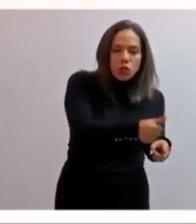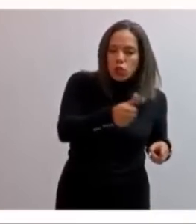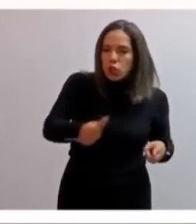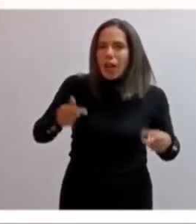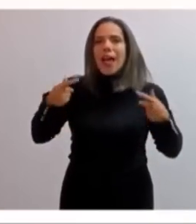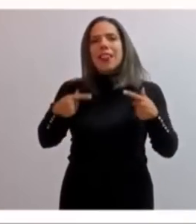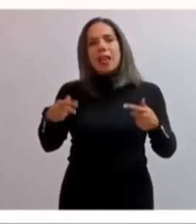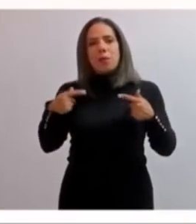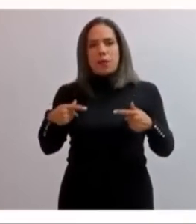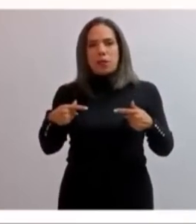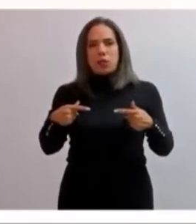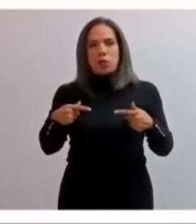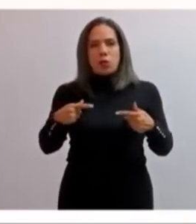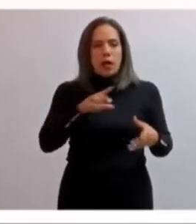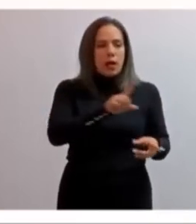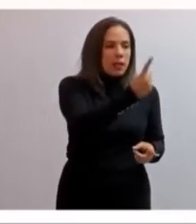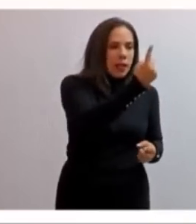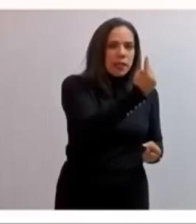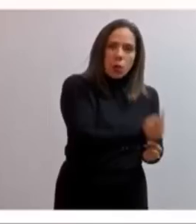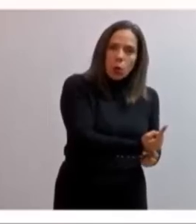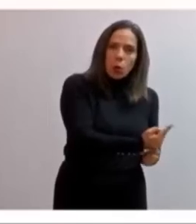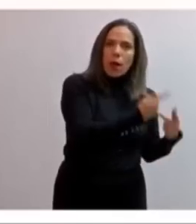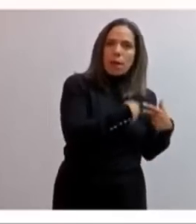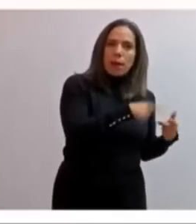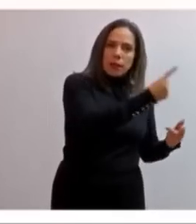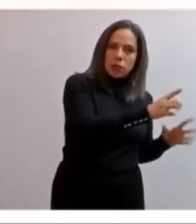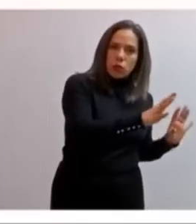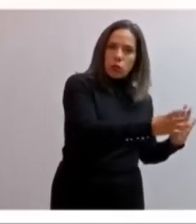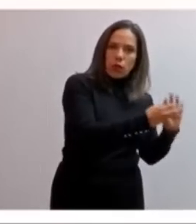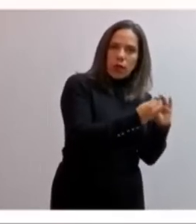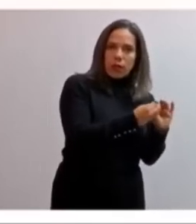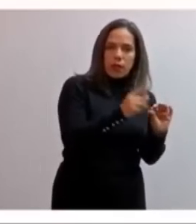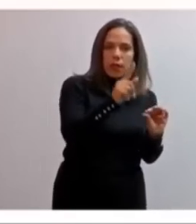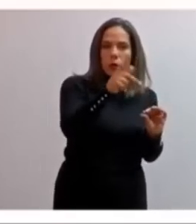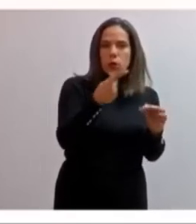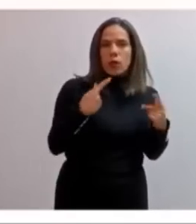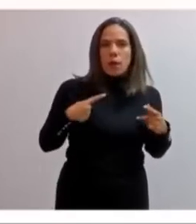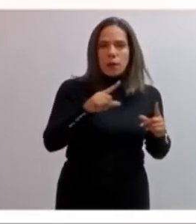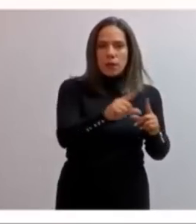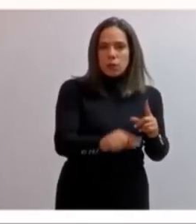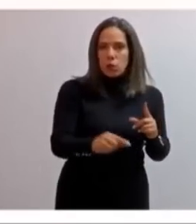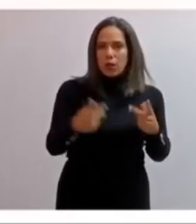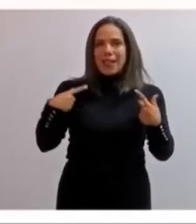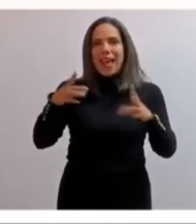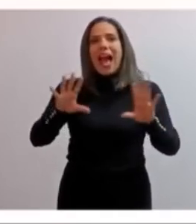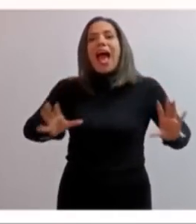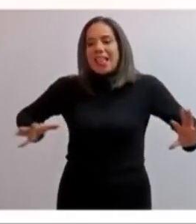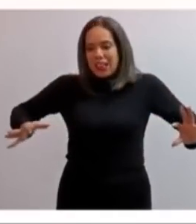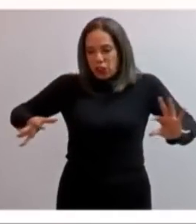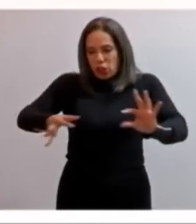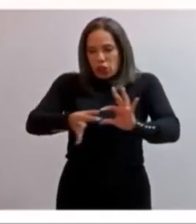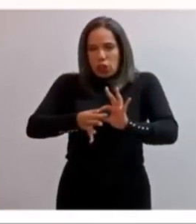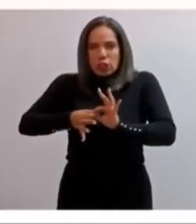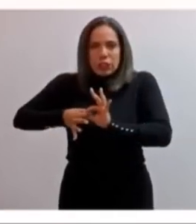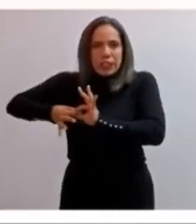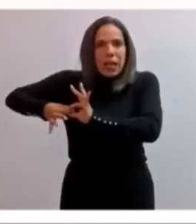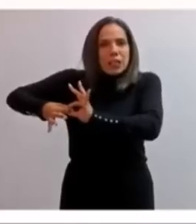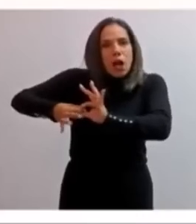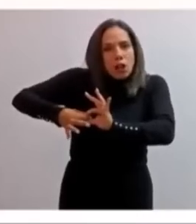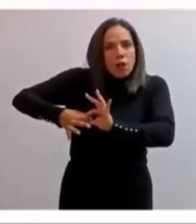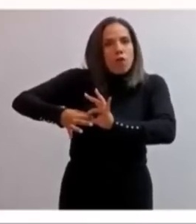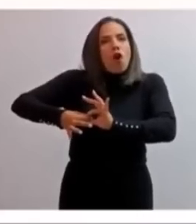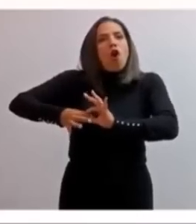una ciudadanía democrática. Y este es otro tema fundamental. Estamos formando ciudadanos